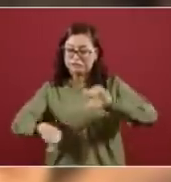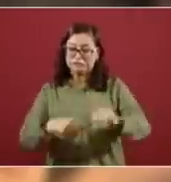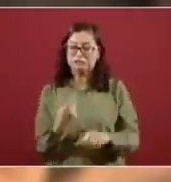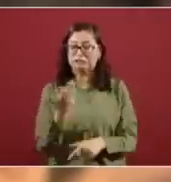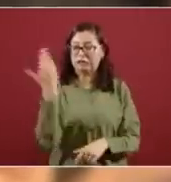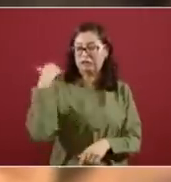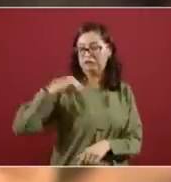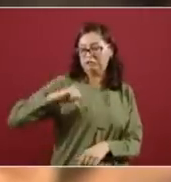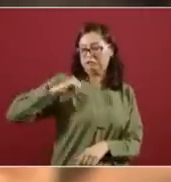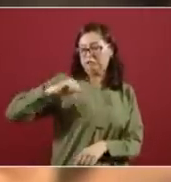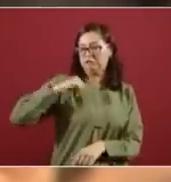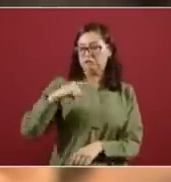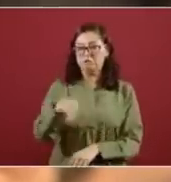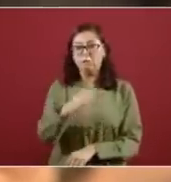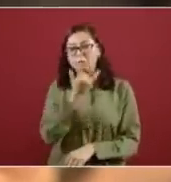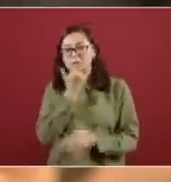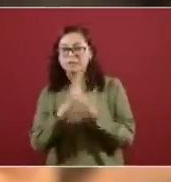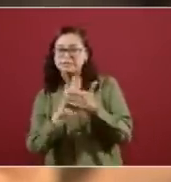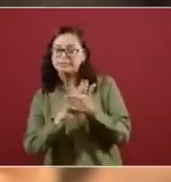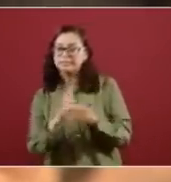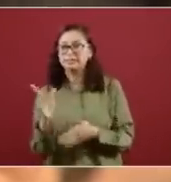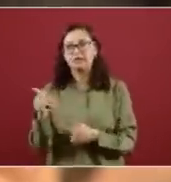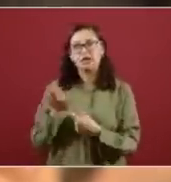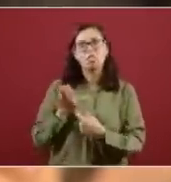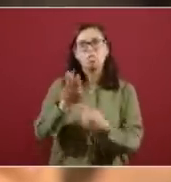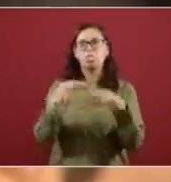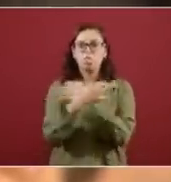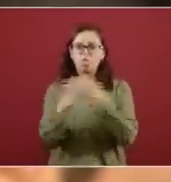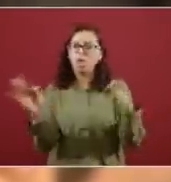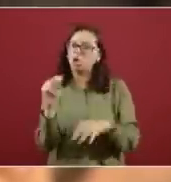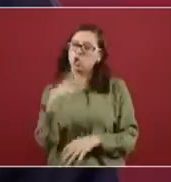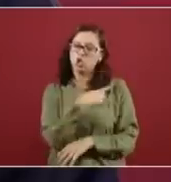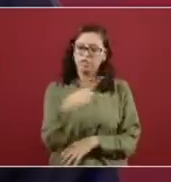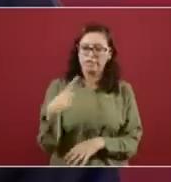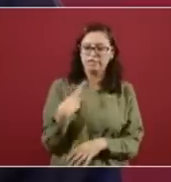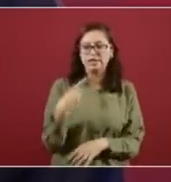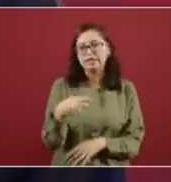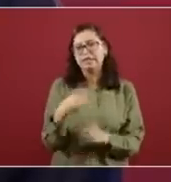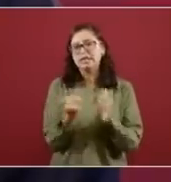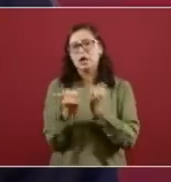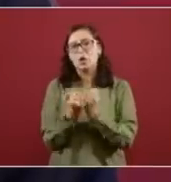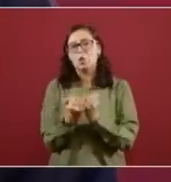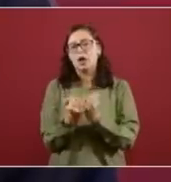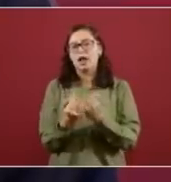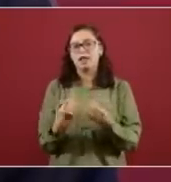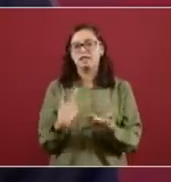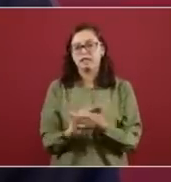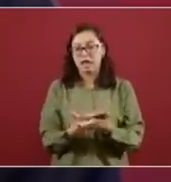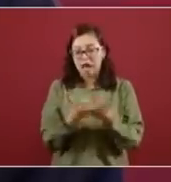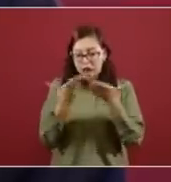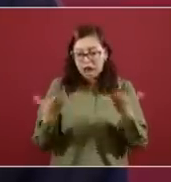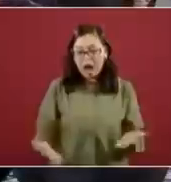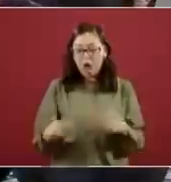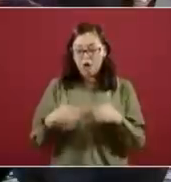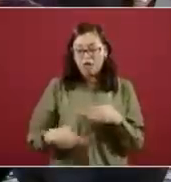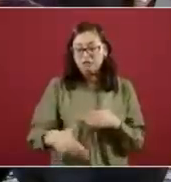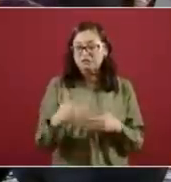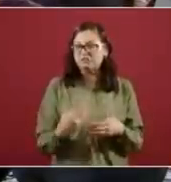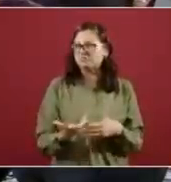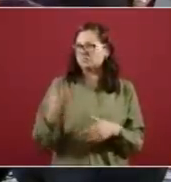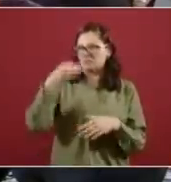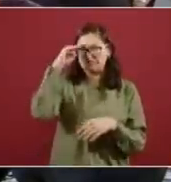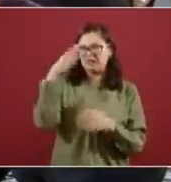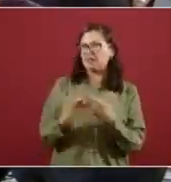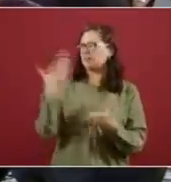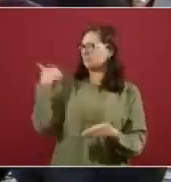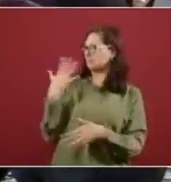conquista y también pues está diciendo que no se puede ver con los ojos del pasado del presente lo que ocurrió hace 500 años cuál es su